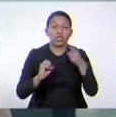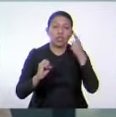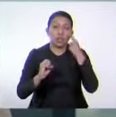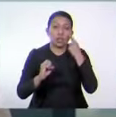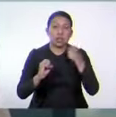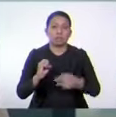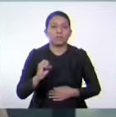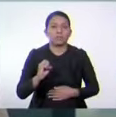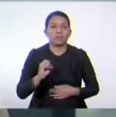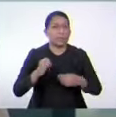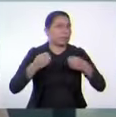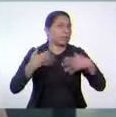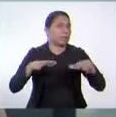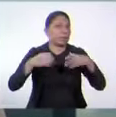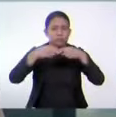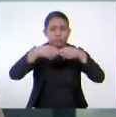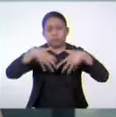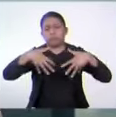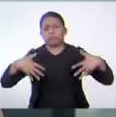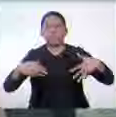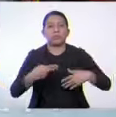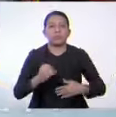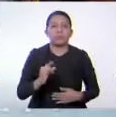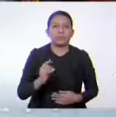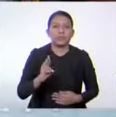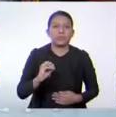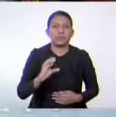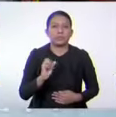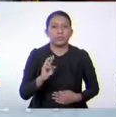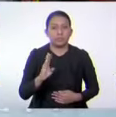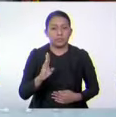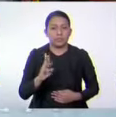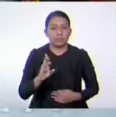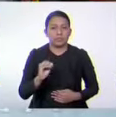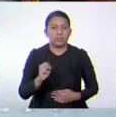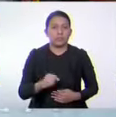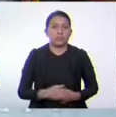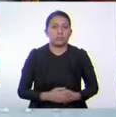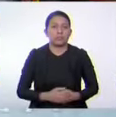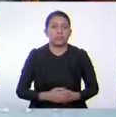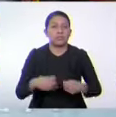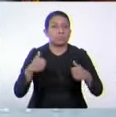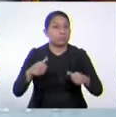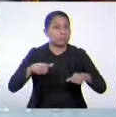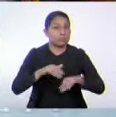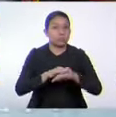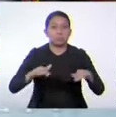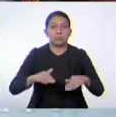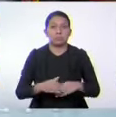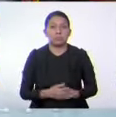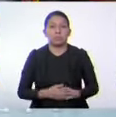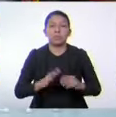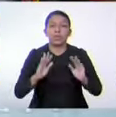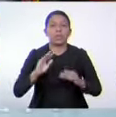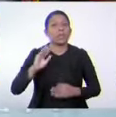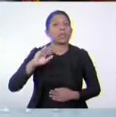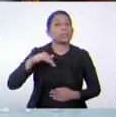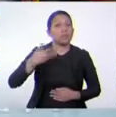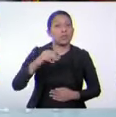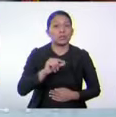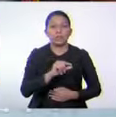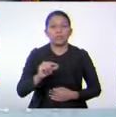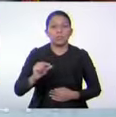la gama grande de hidrocarburos. Muy bien, jóvenes, esto ha sido todo por hoy, pero la próxima